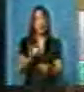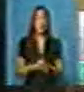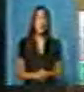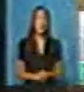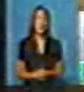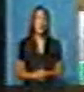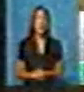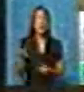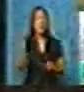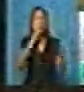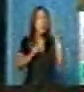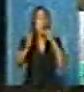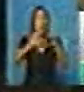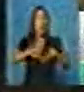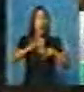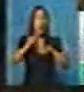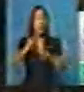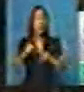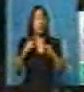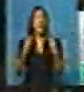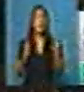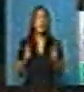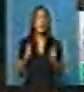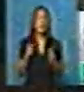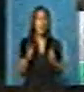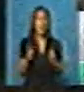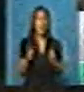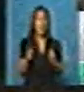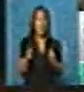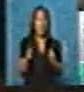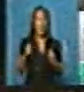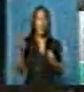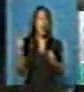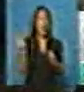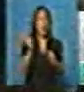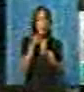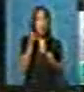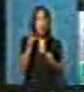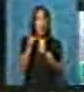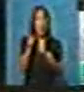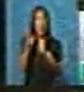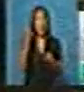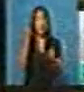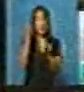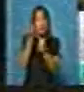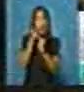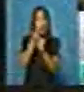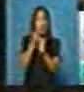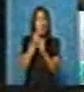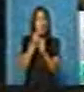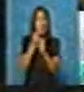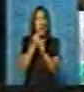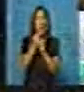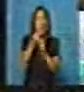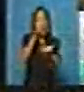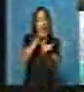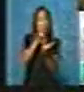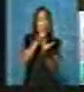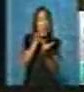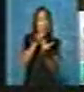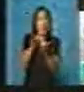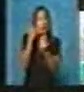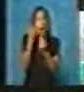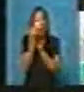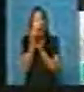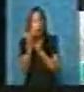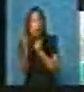Hemos buscado la forma de que todo lo que se ha hecho en la contabilidad, en el escrutinio,